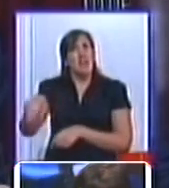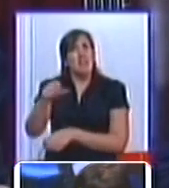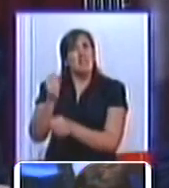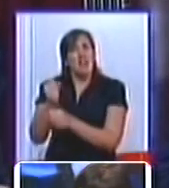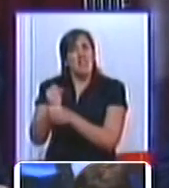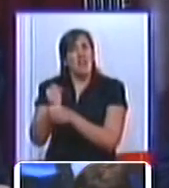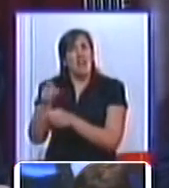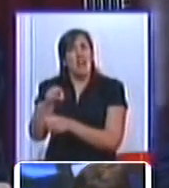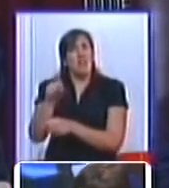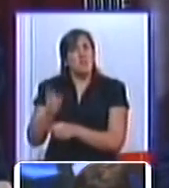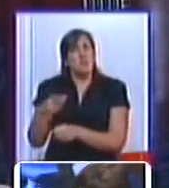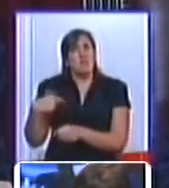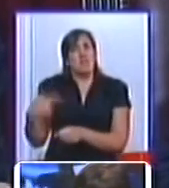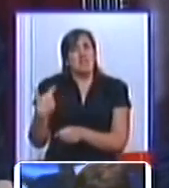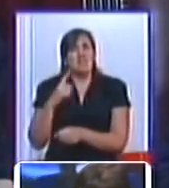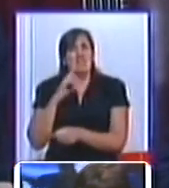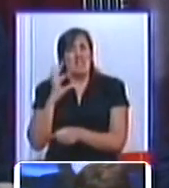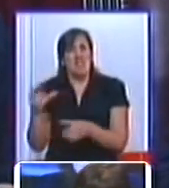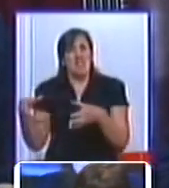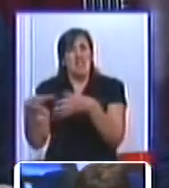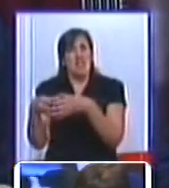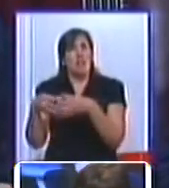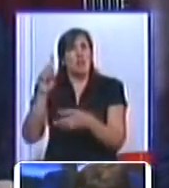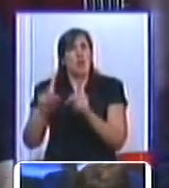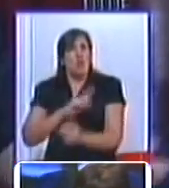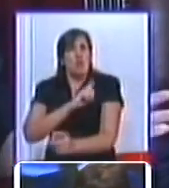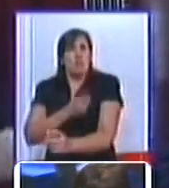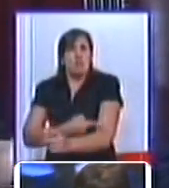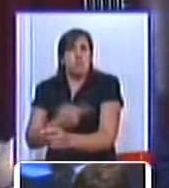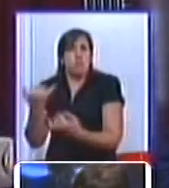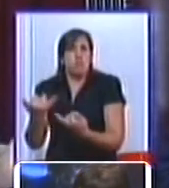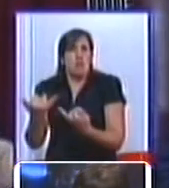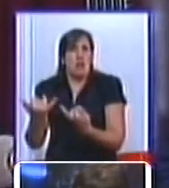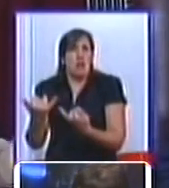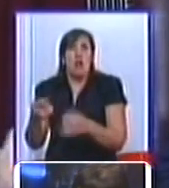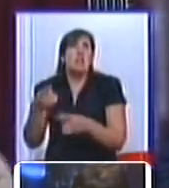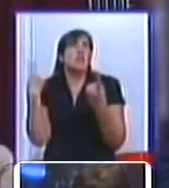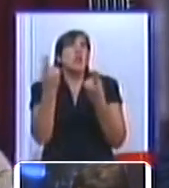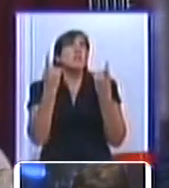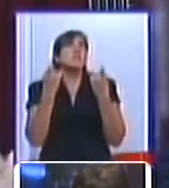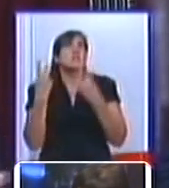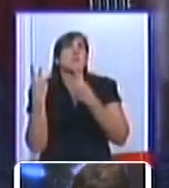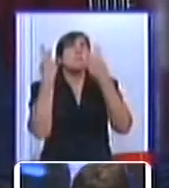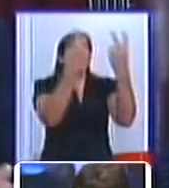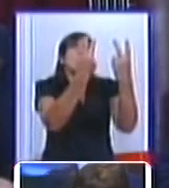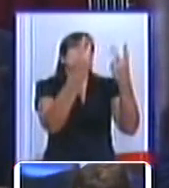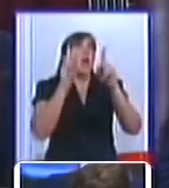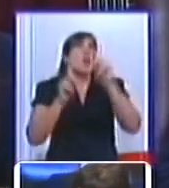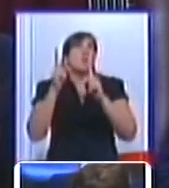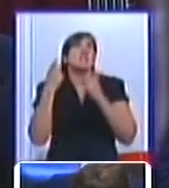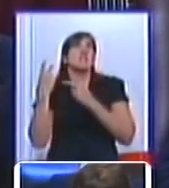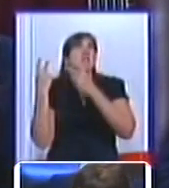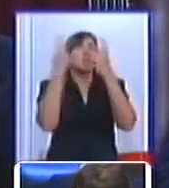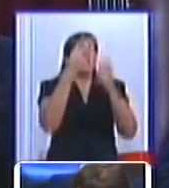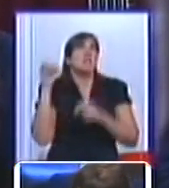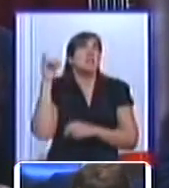trabajadores sindicalmente organizados, de nuestros sindicatos, que por allí tienen el monopolio, bueno, en el caso no hay otra forma de viajar que no sea en avión para otros, o de transportarse